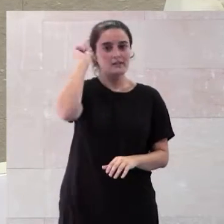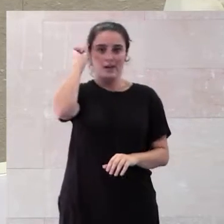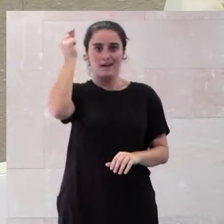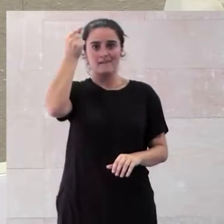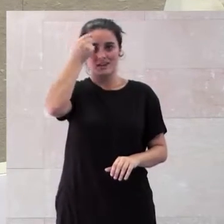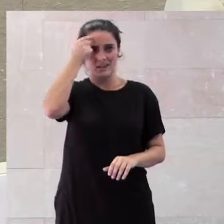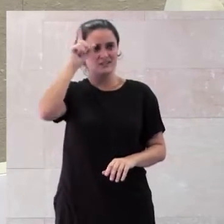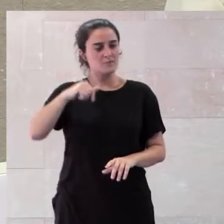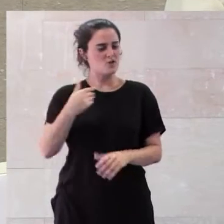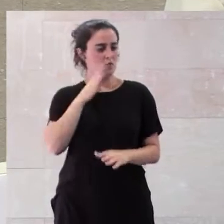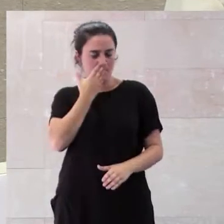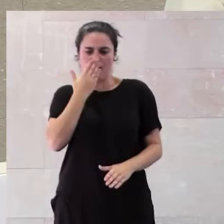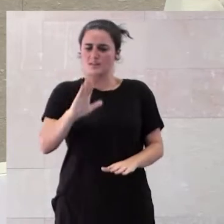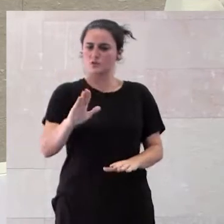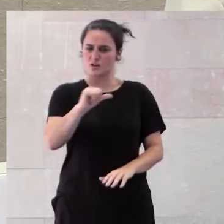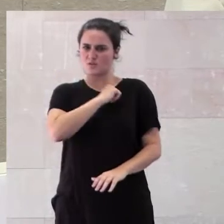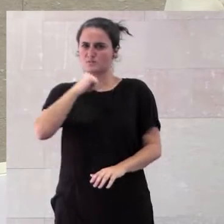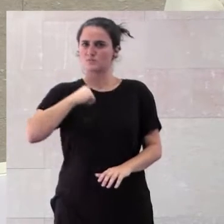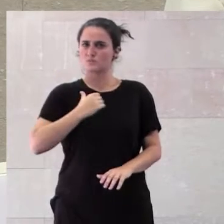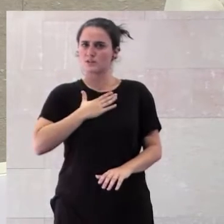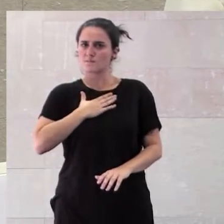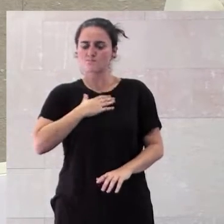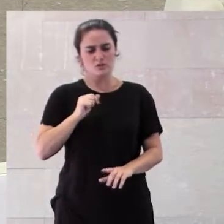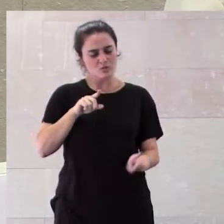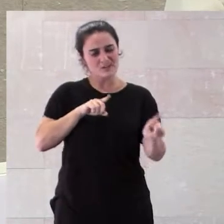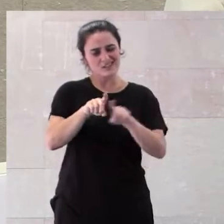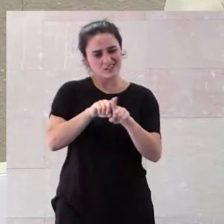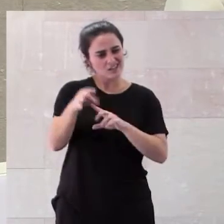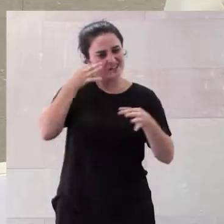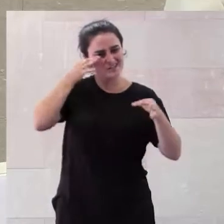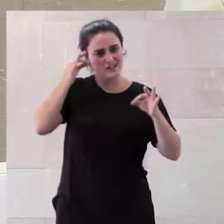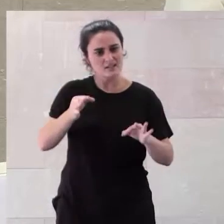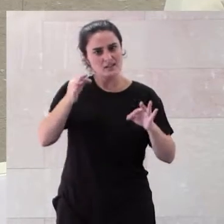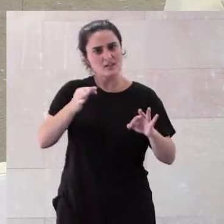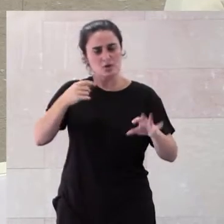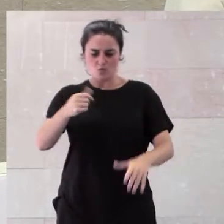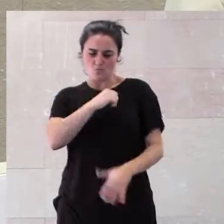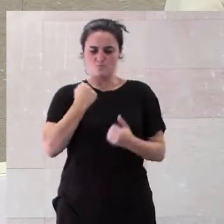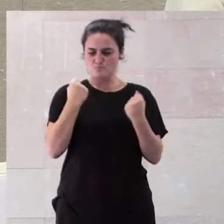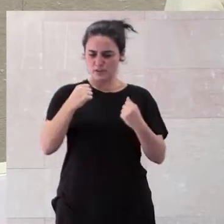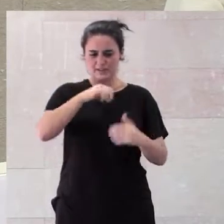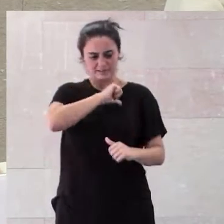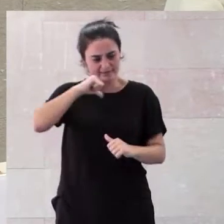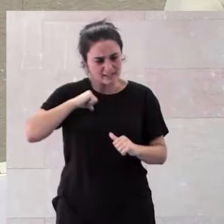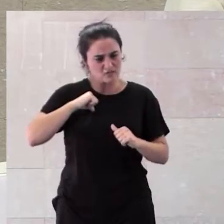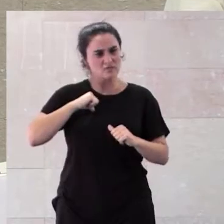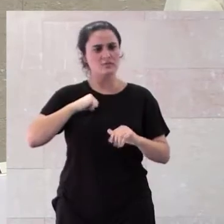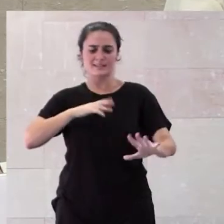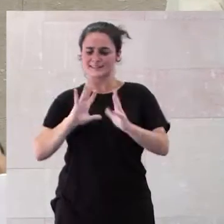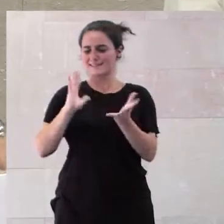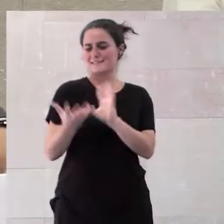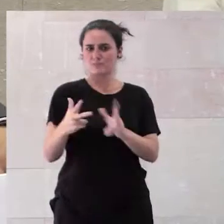actitud emancipadora que les permita analizar de forma crítica su realidad, fomentando el poder interno, el poder colectivo y el cambio